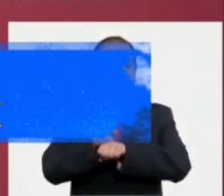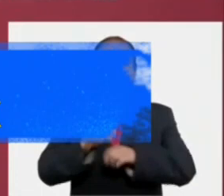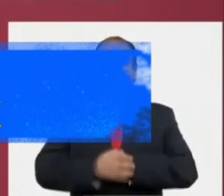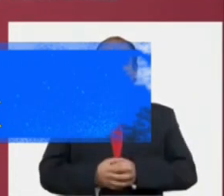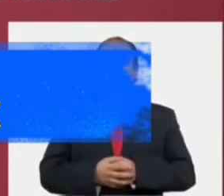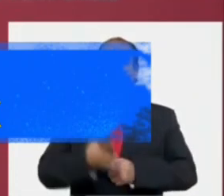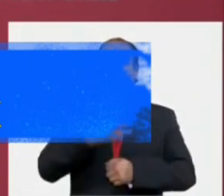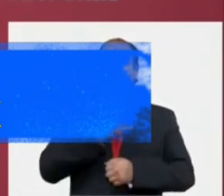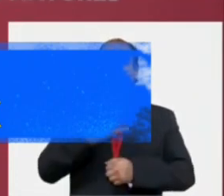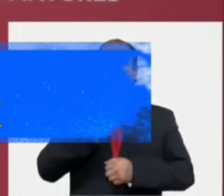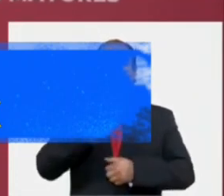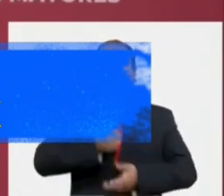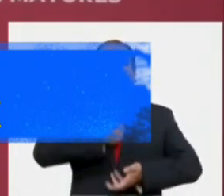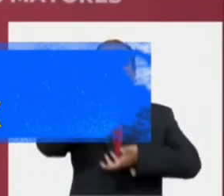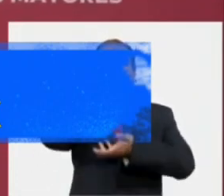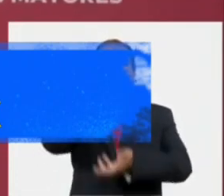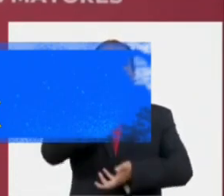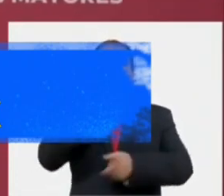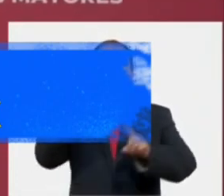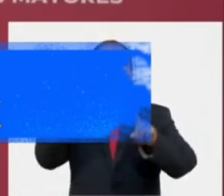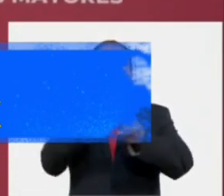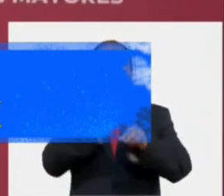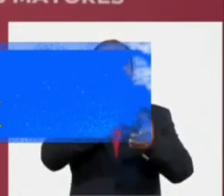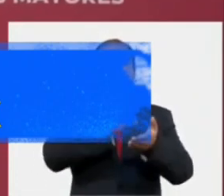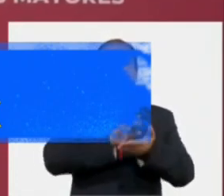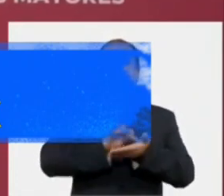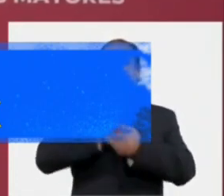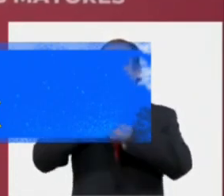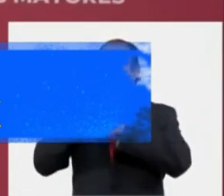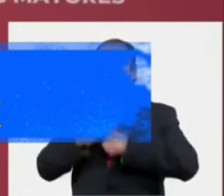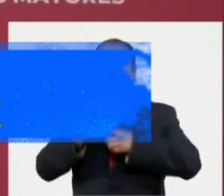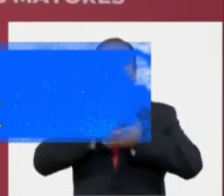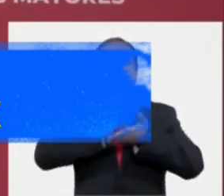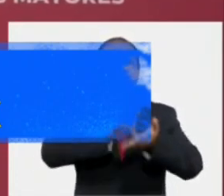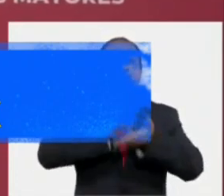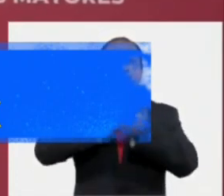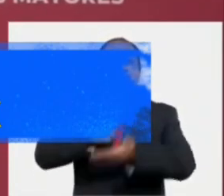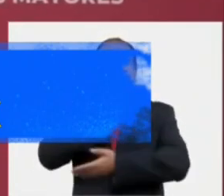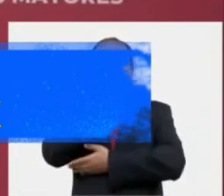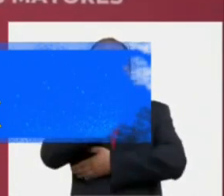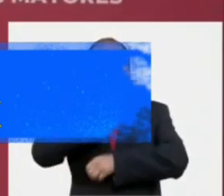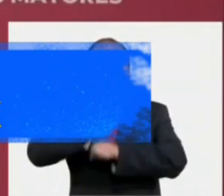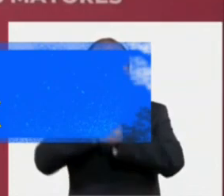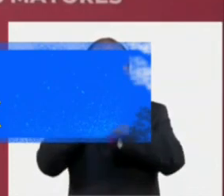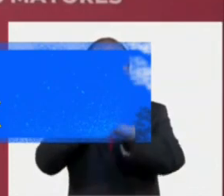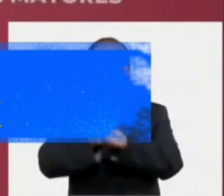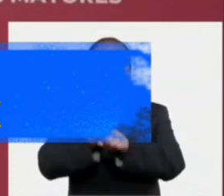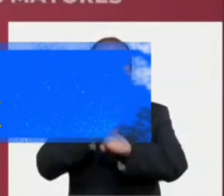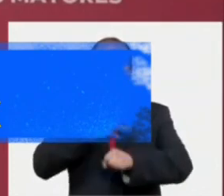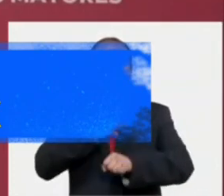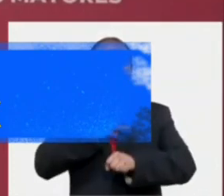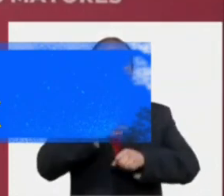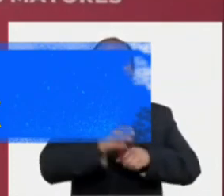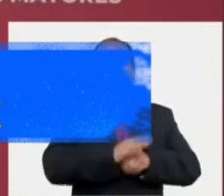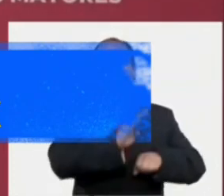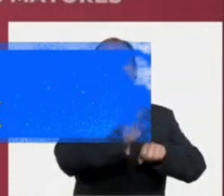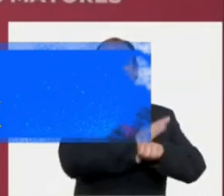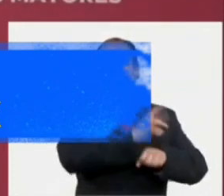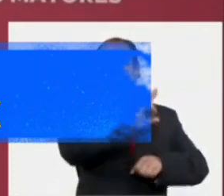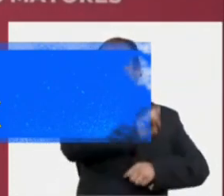que esos recursos que van dirigidos a los apoyos sociales no tengan beneficios privados